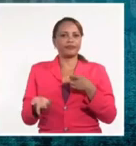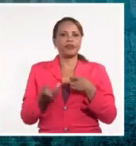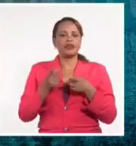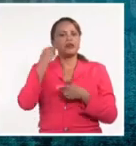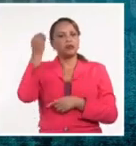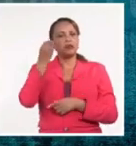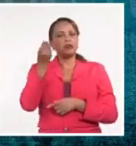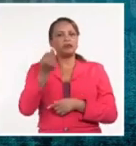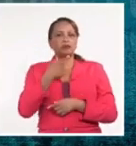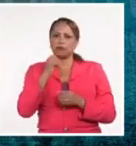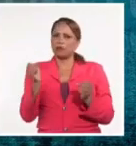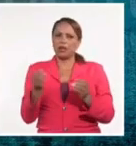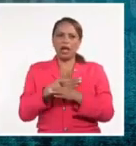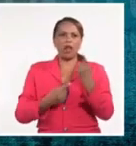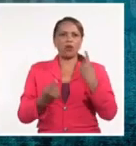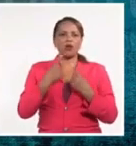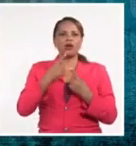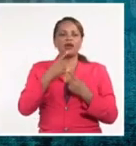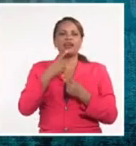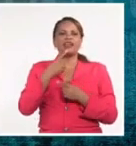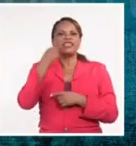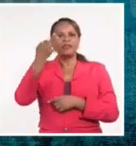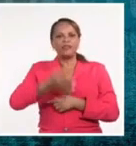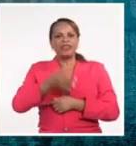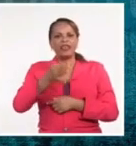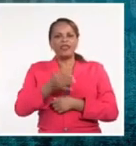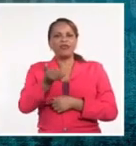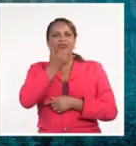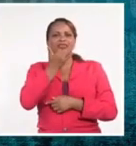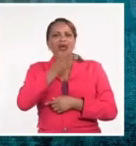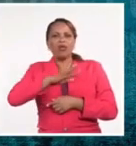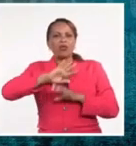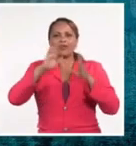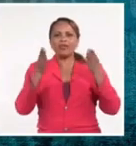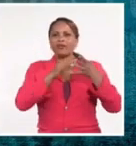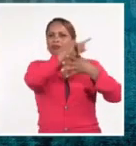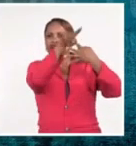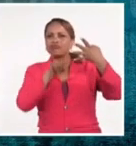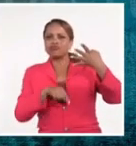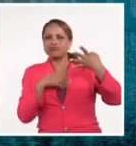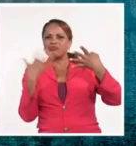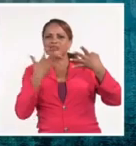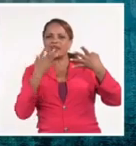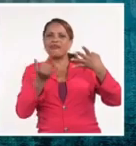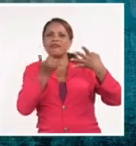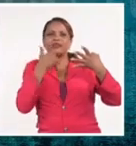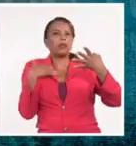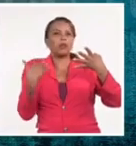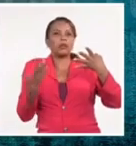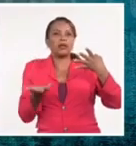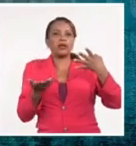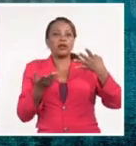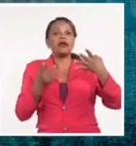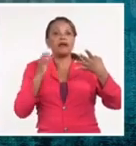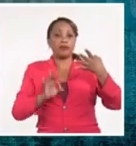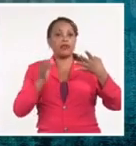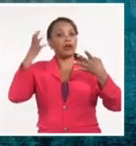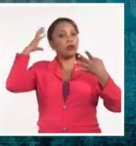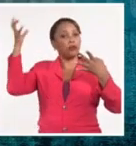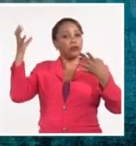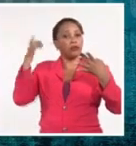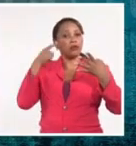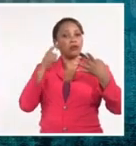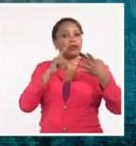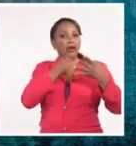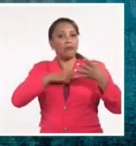ahora, bueno, muy claro, ¿quién es el verdadero afectado con todos estos hechos? Pensar que se afecta al Estado y no al pueblo,